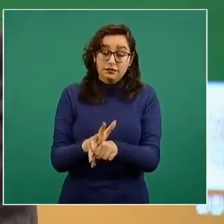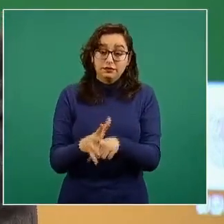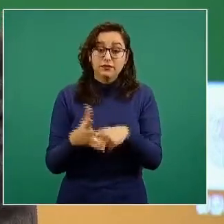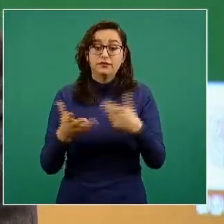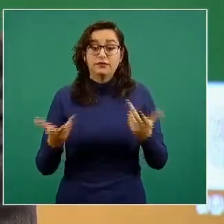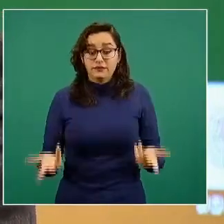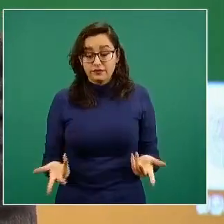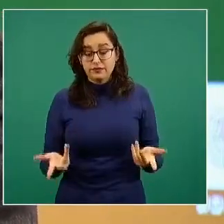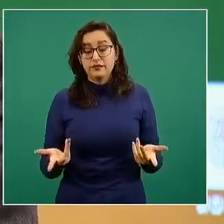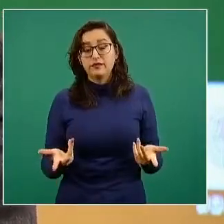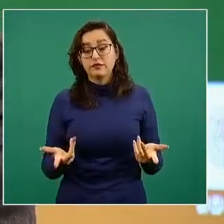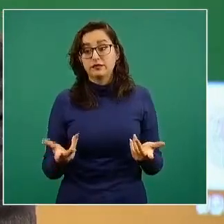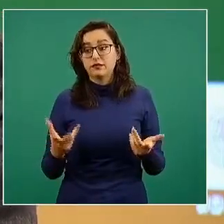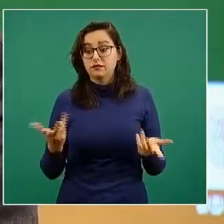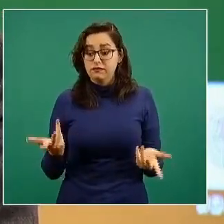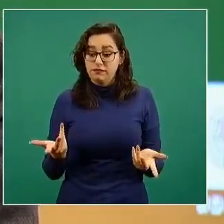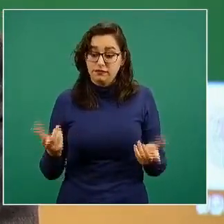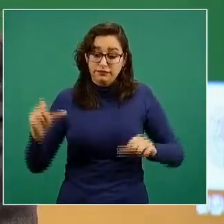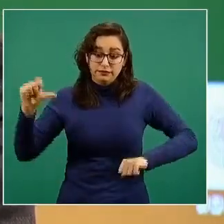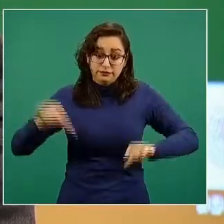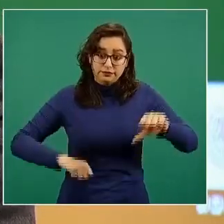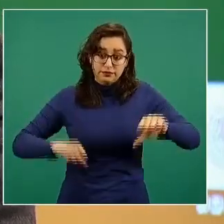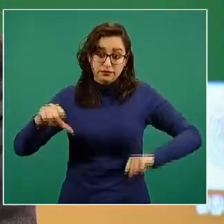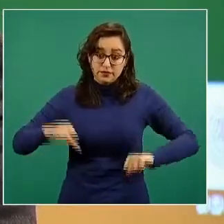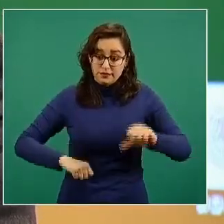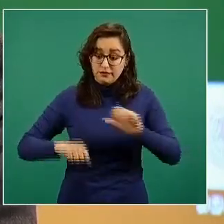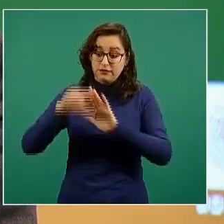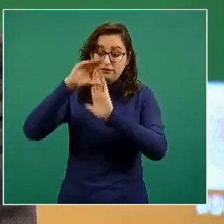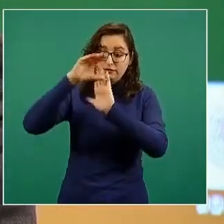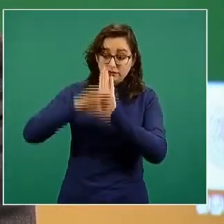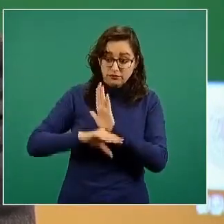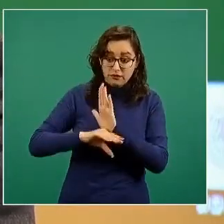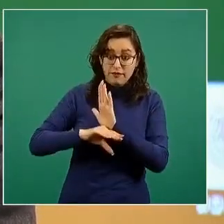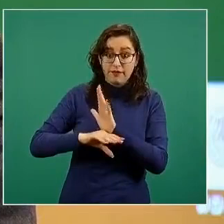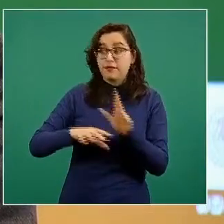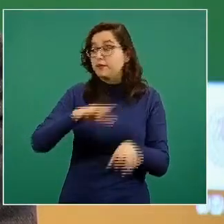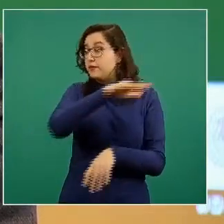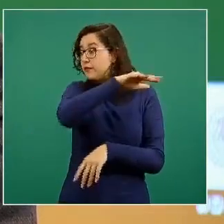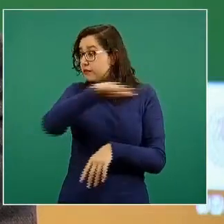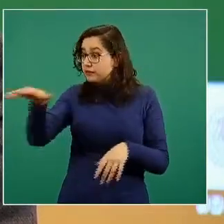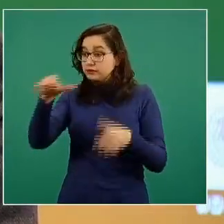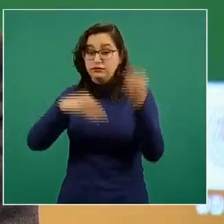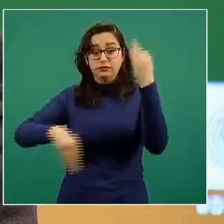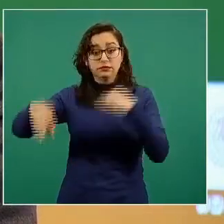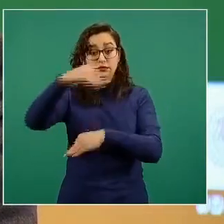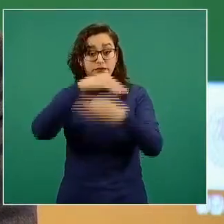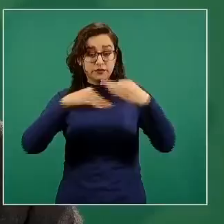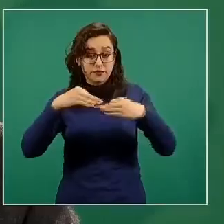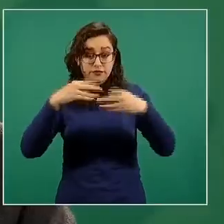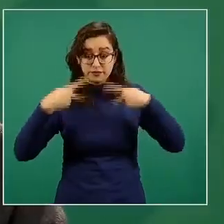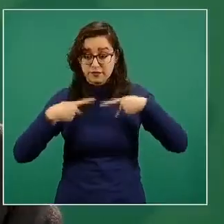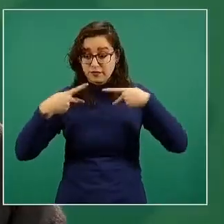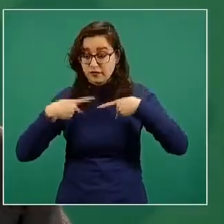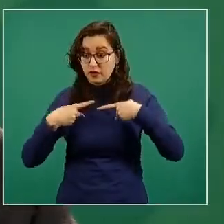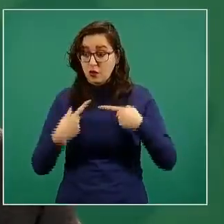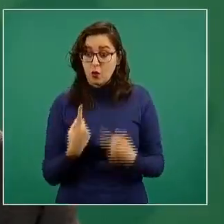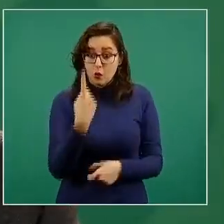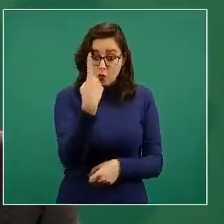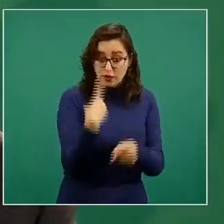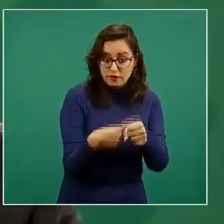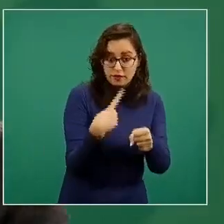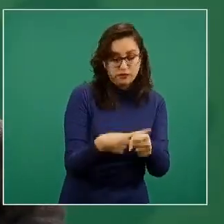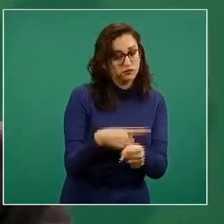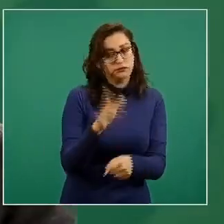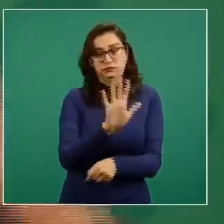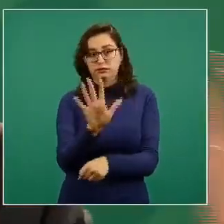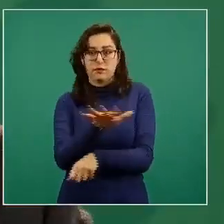velocidad, la eficiencia de los contagios. Son medidas de carácter general, no van dirigidas a quien tenga COVID,